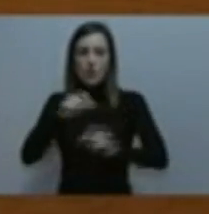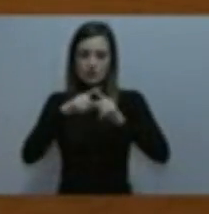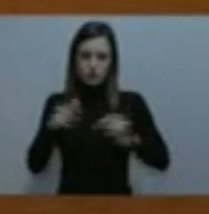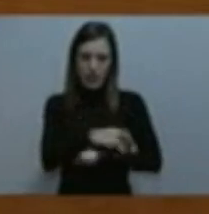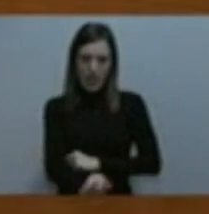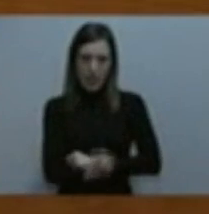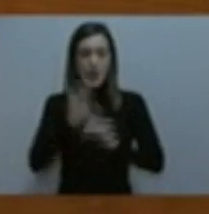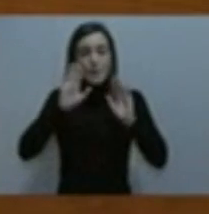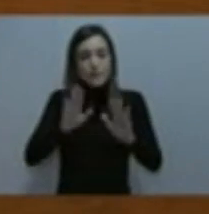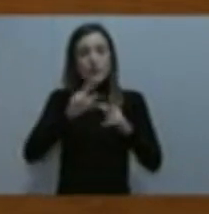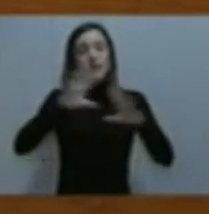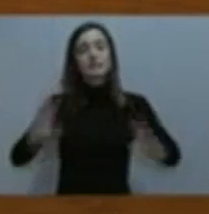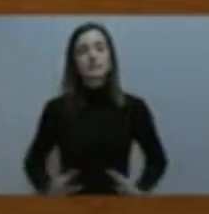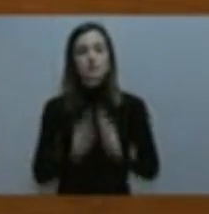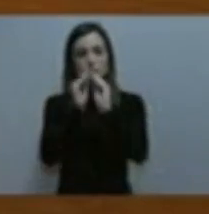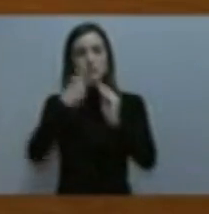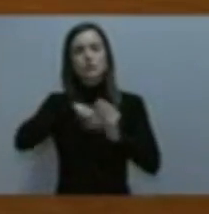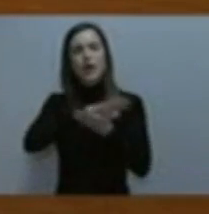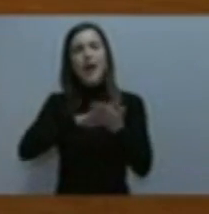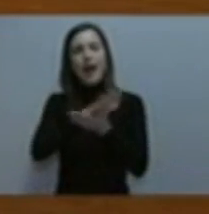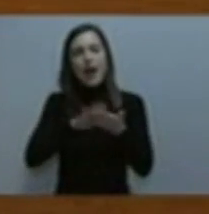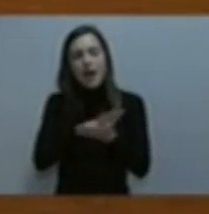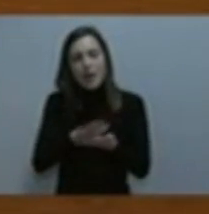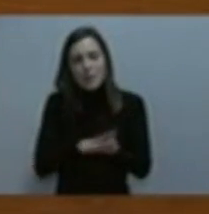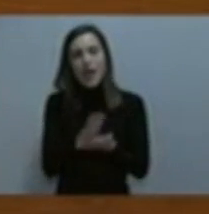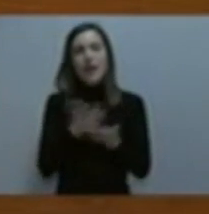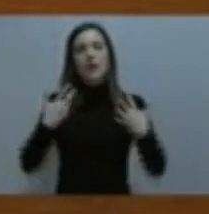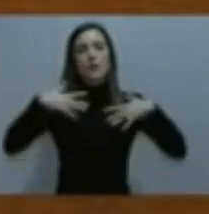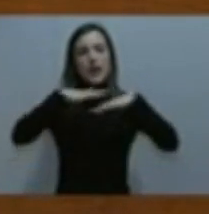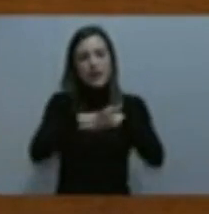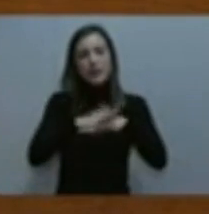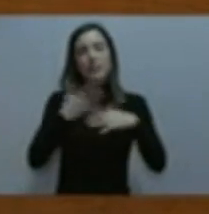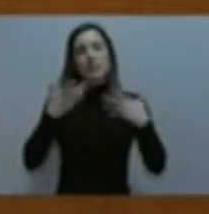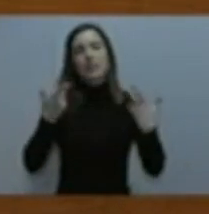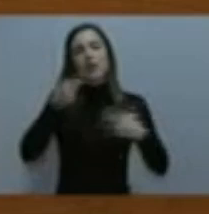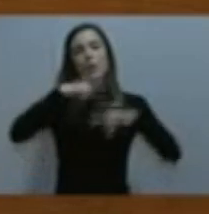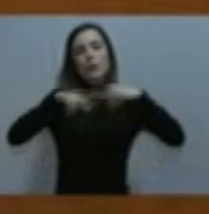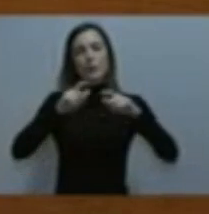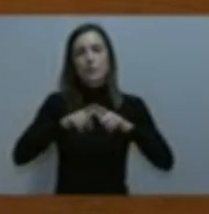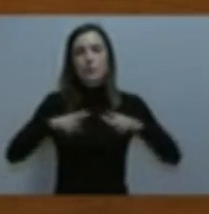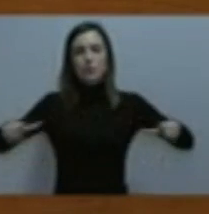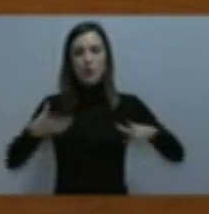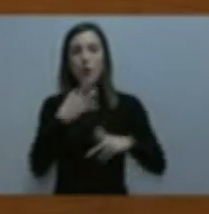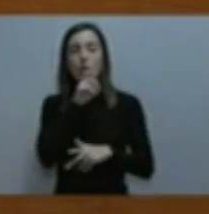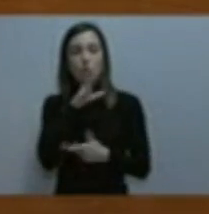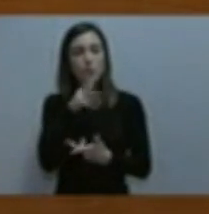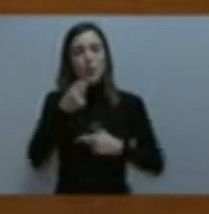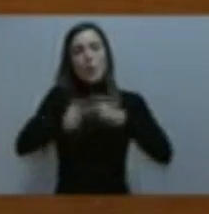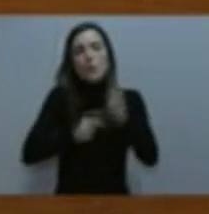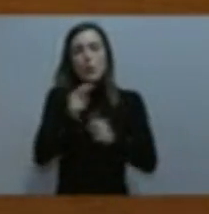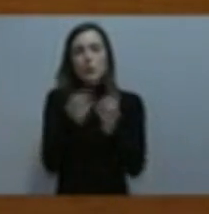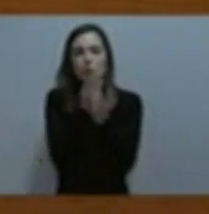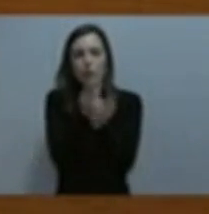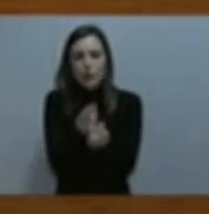resumen, tendríamos que hablar de cómo han construido una densa red clientelar que poco a poco se deshace sin que ustedes puedan